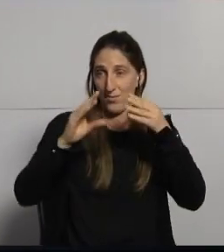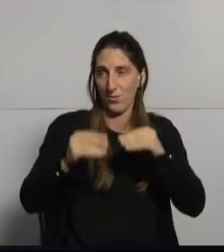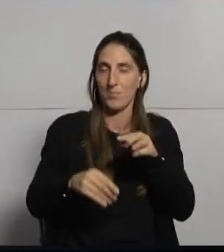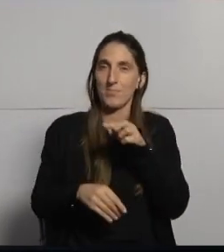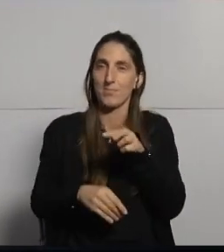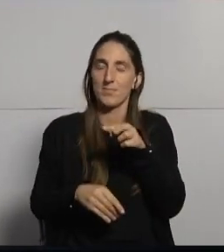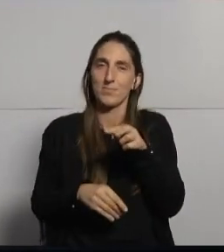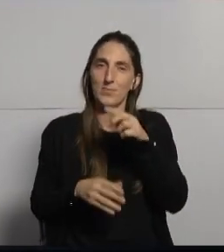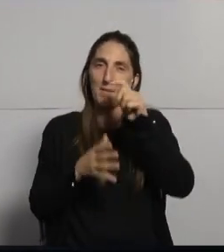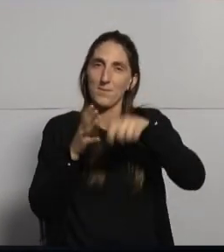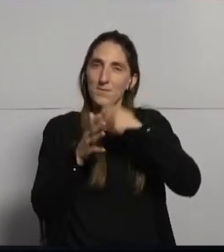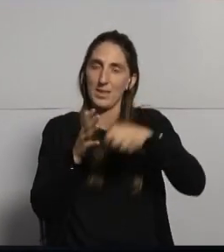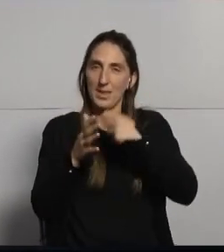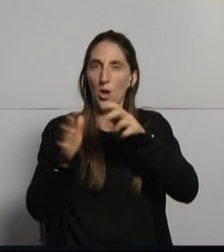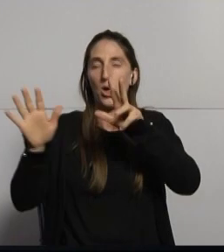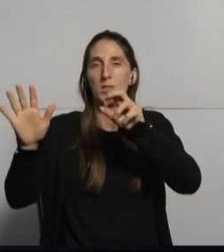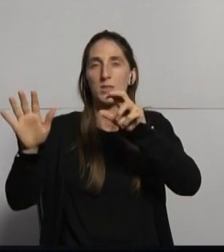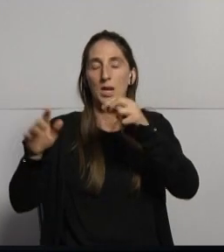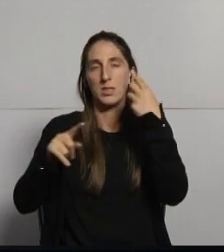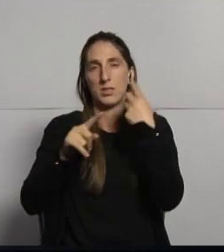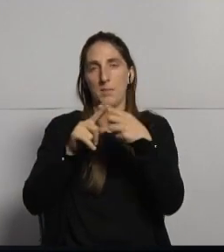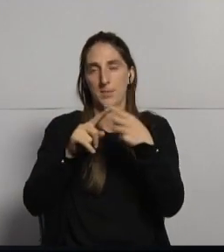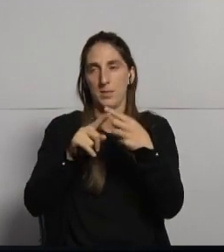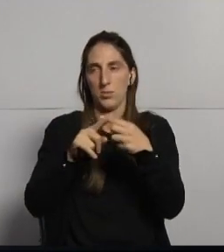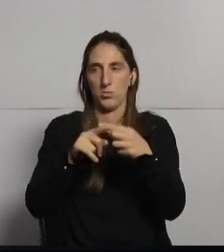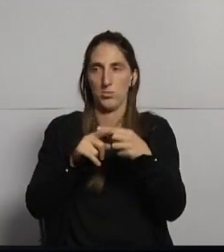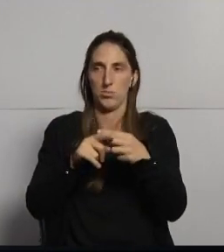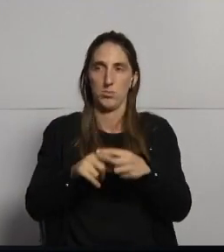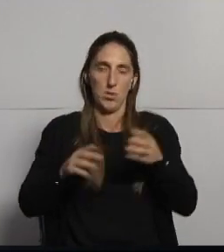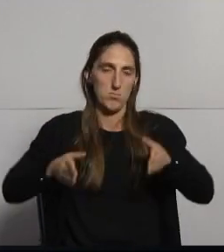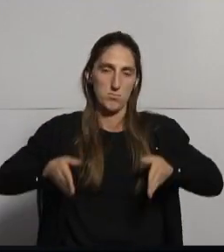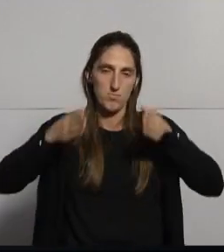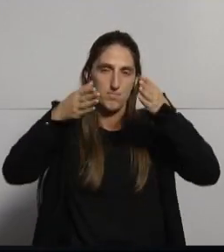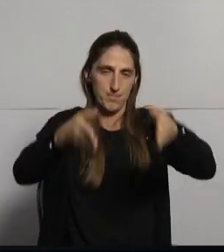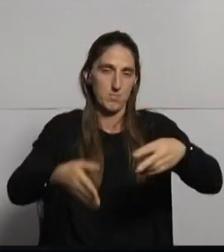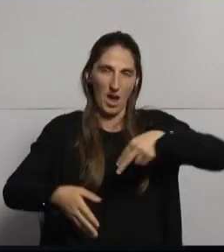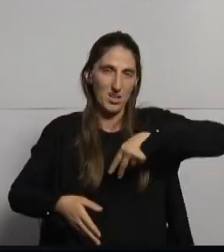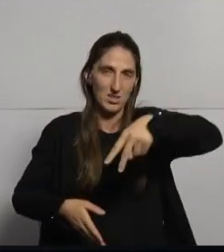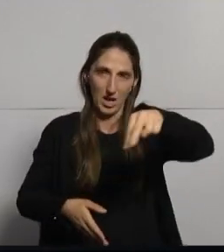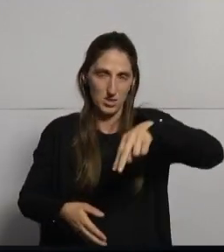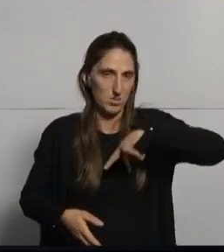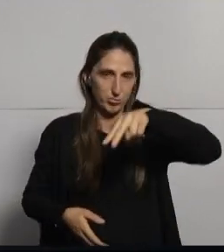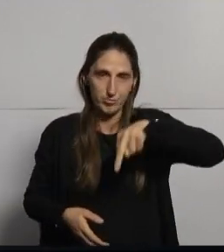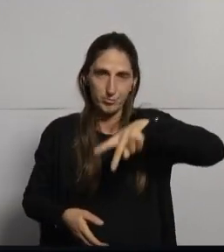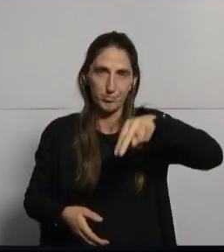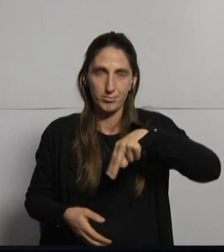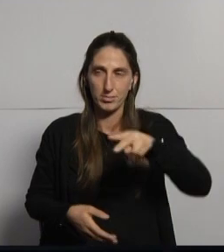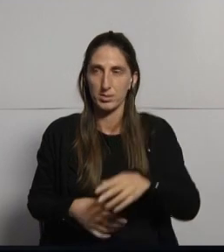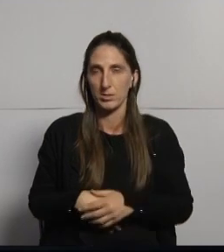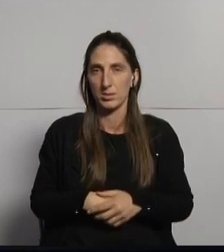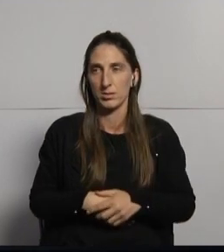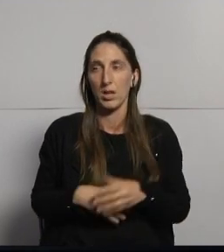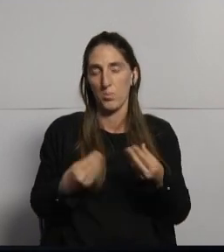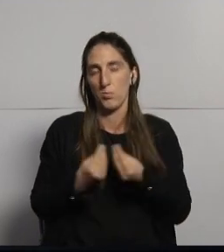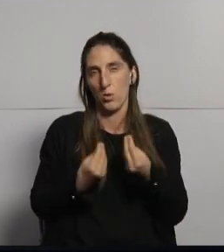aquí tenemos un video de 30 minutos, que es una pasarela, un puente, una calle, una peatonal, donde pasan con determinada cadencia